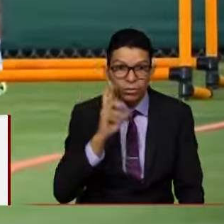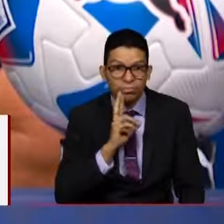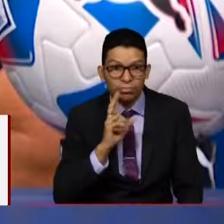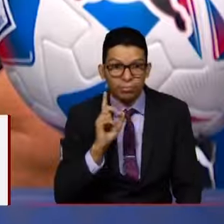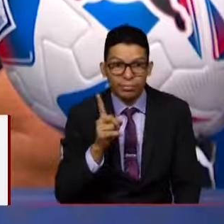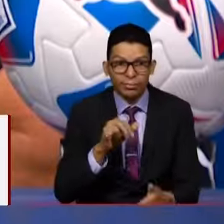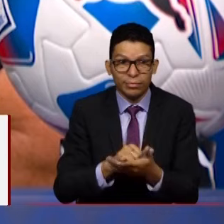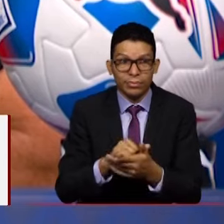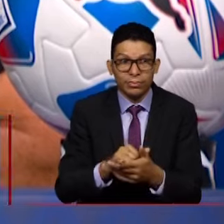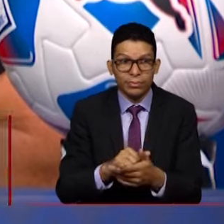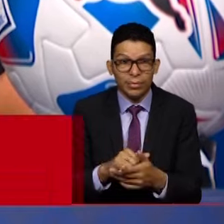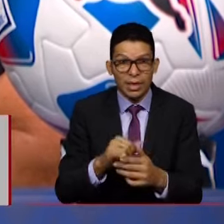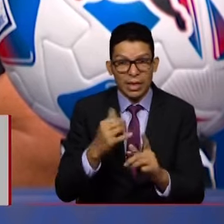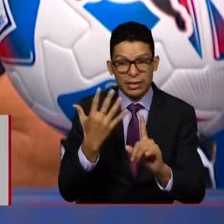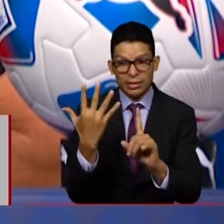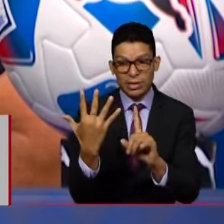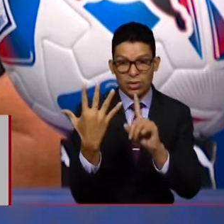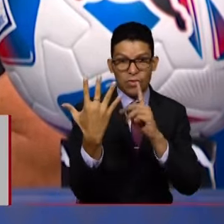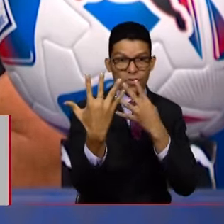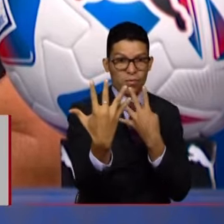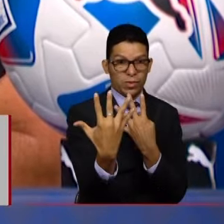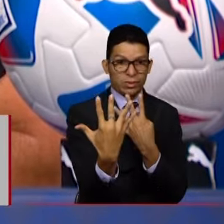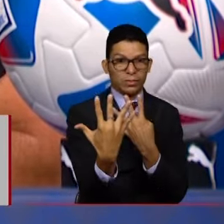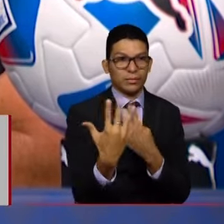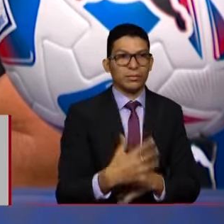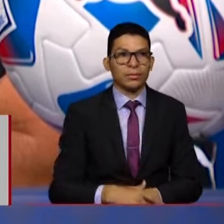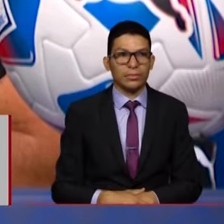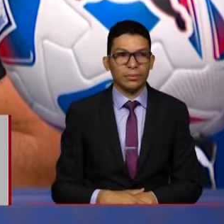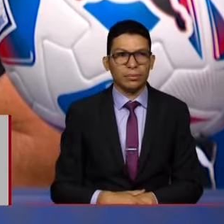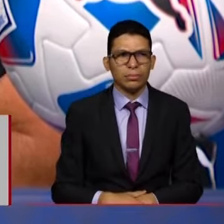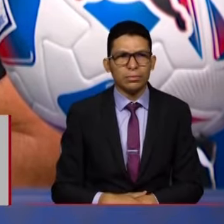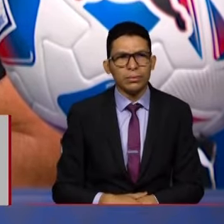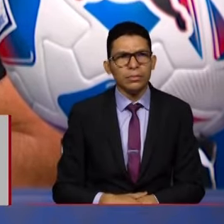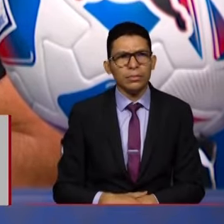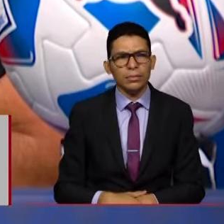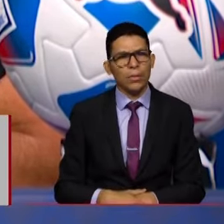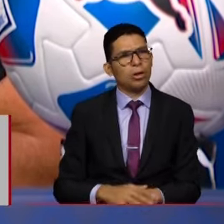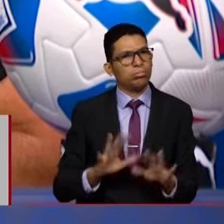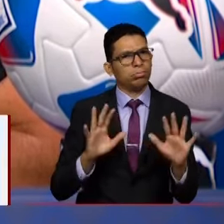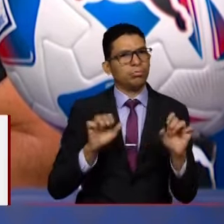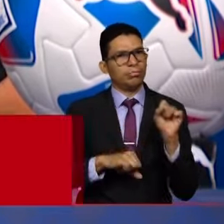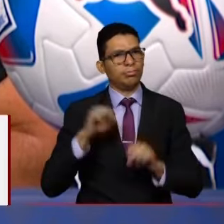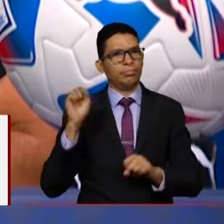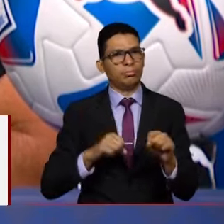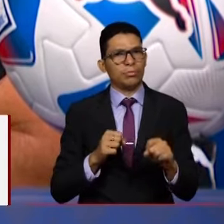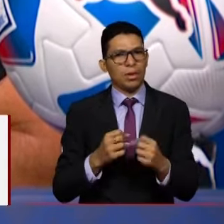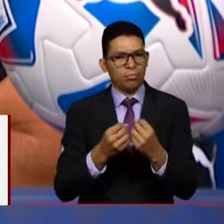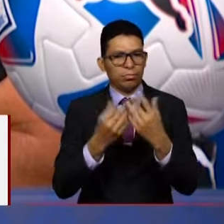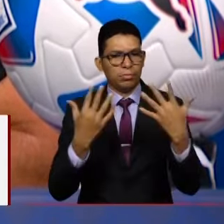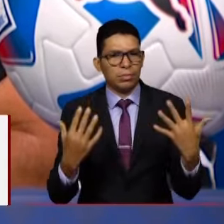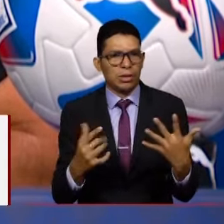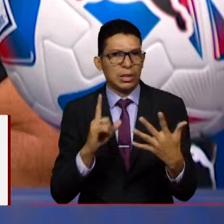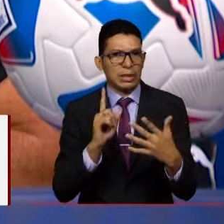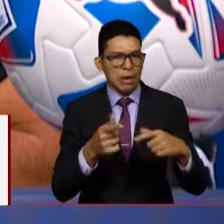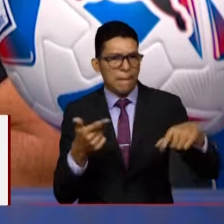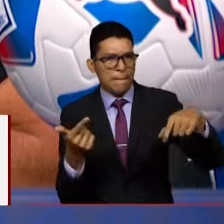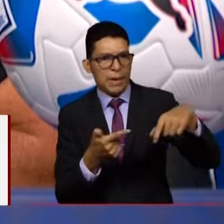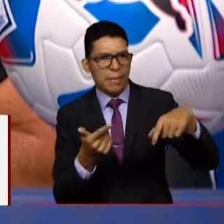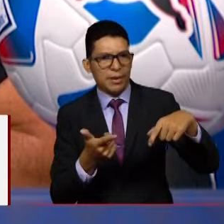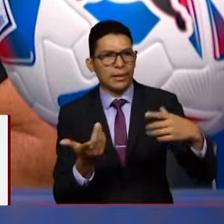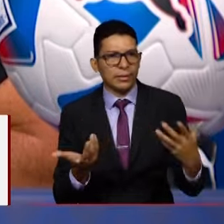5-4? No, es una buena alternativa que lleguen varios jugadores a zonas de definición. Sin